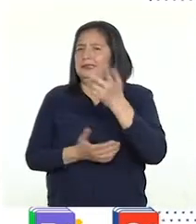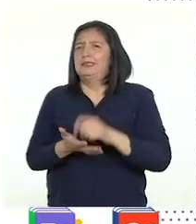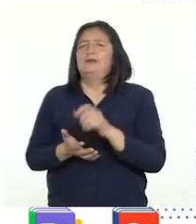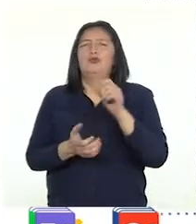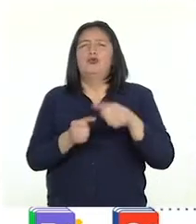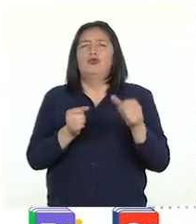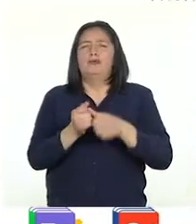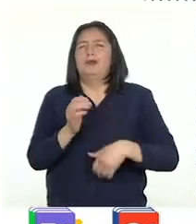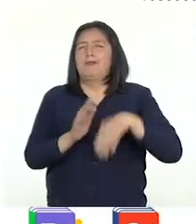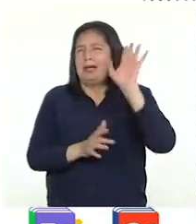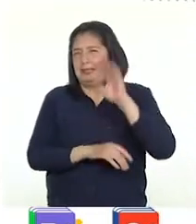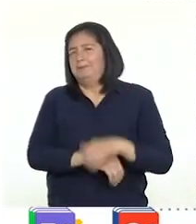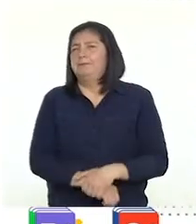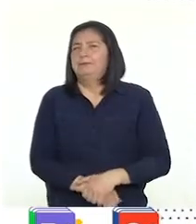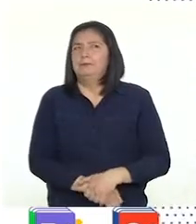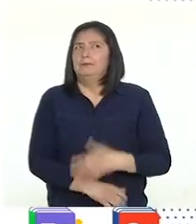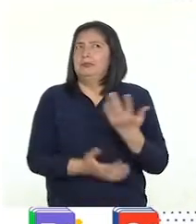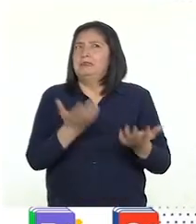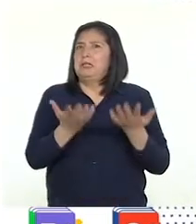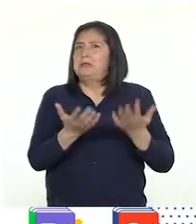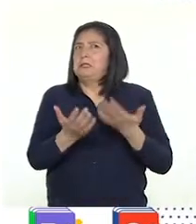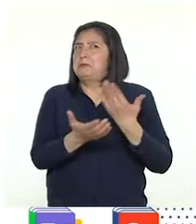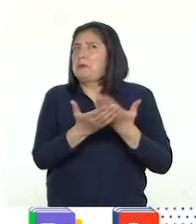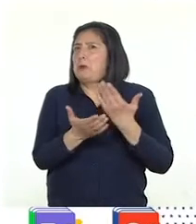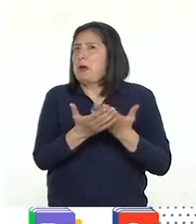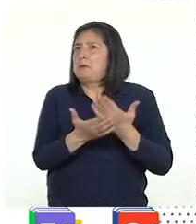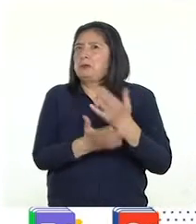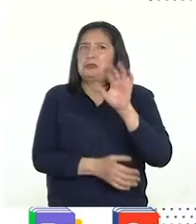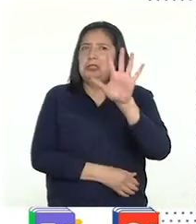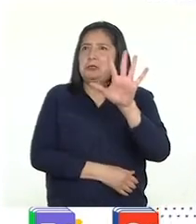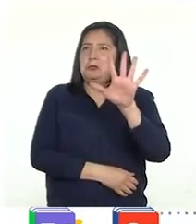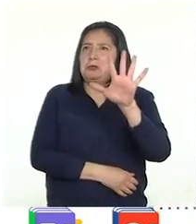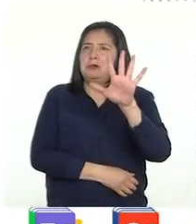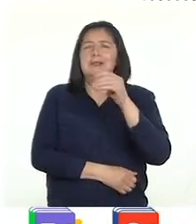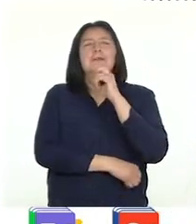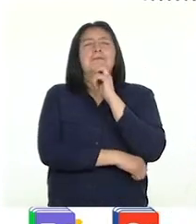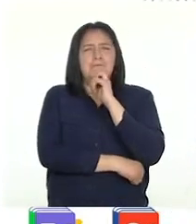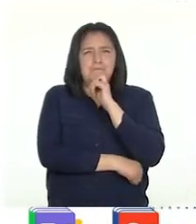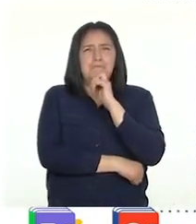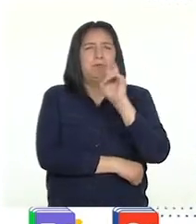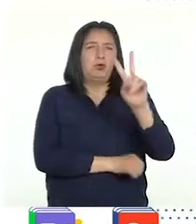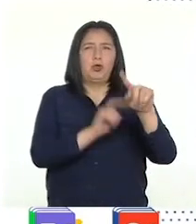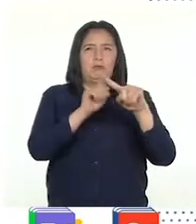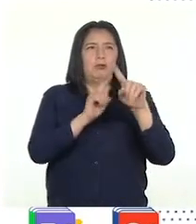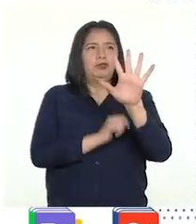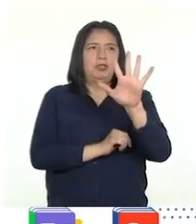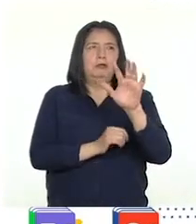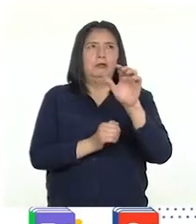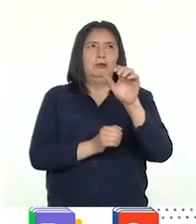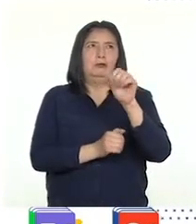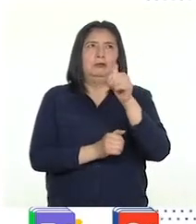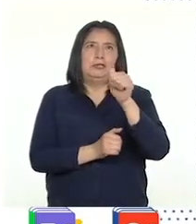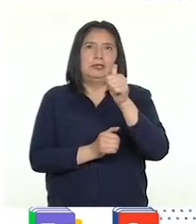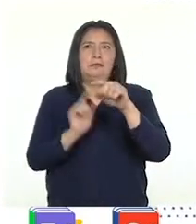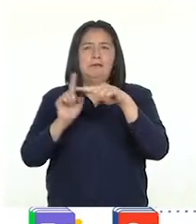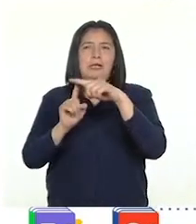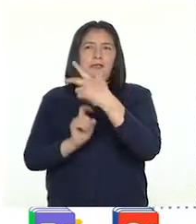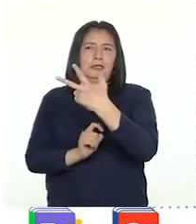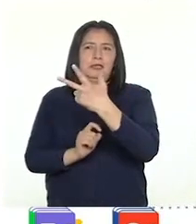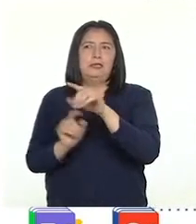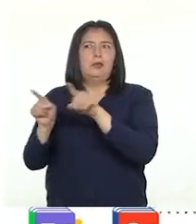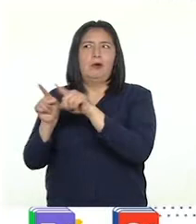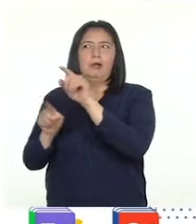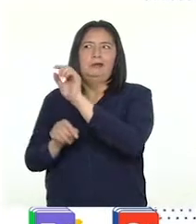Necesitamos un número más alto. ¿Y si probamos con el 5? 2 por 5 es 10 y más 3